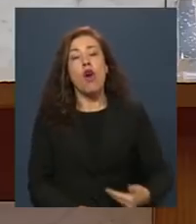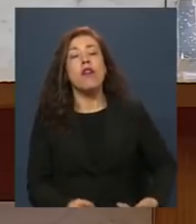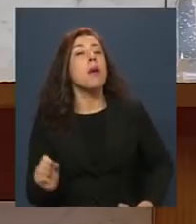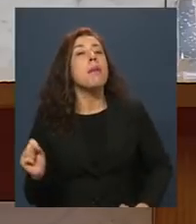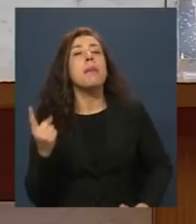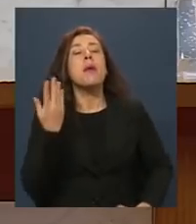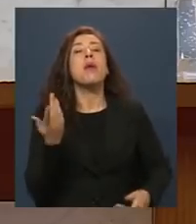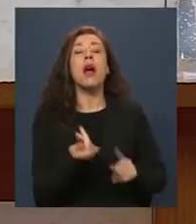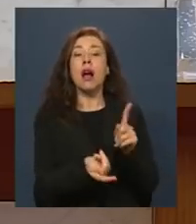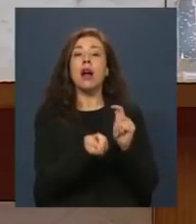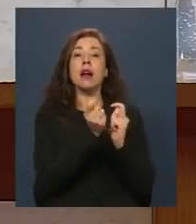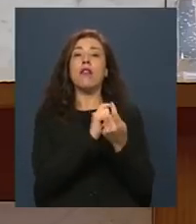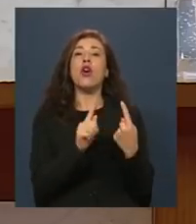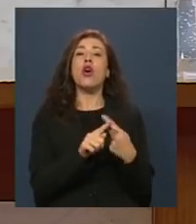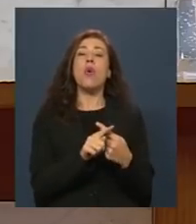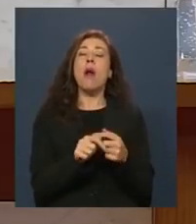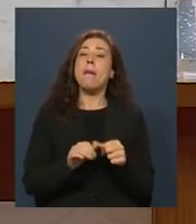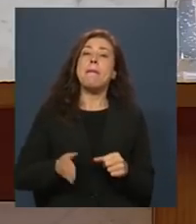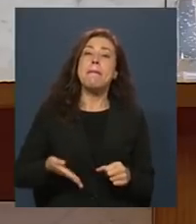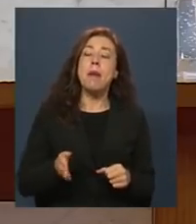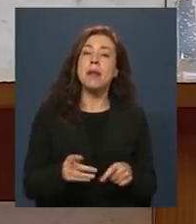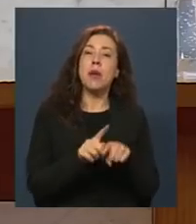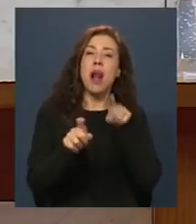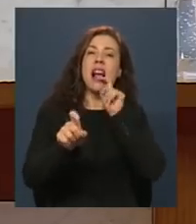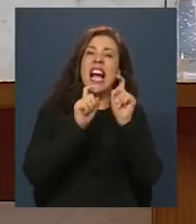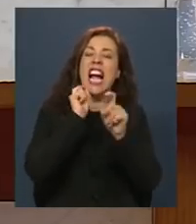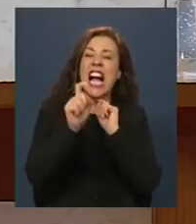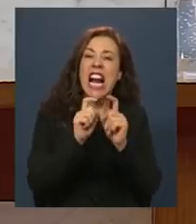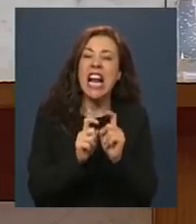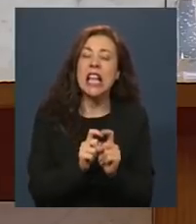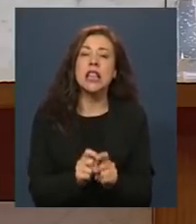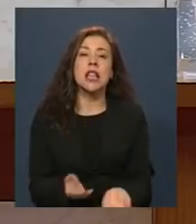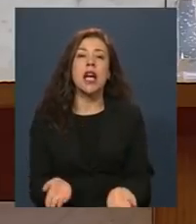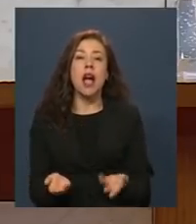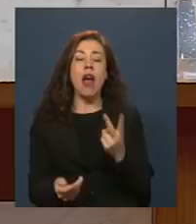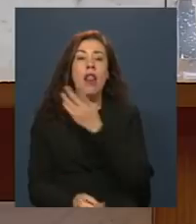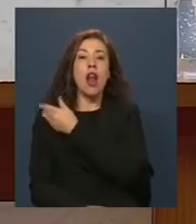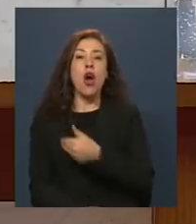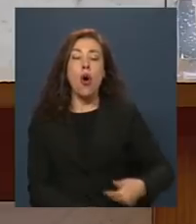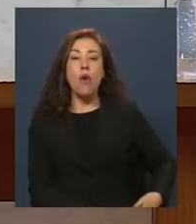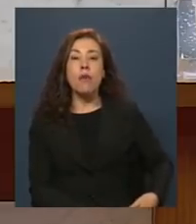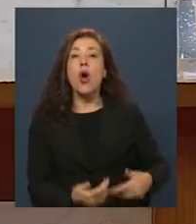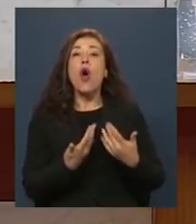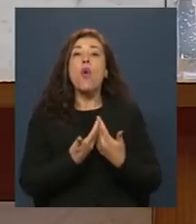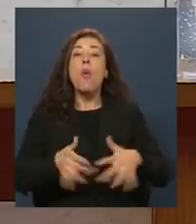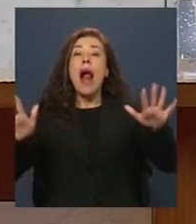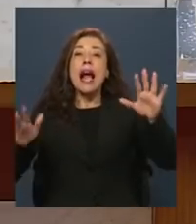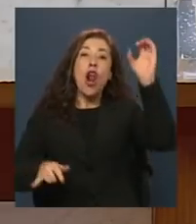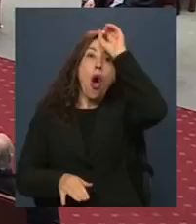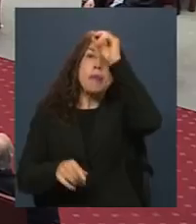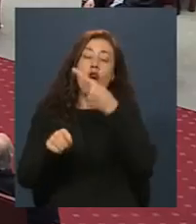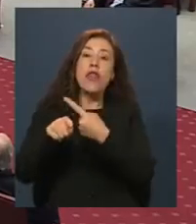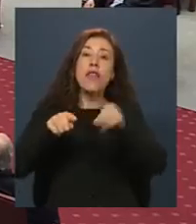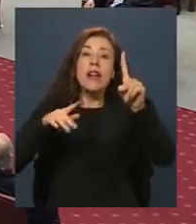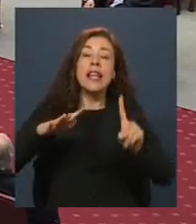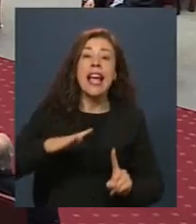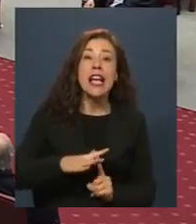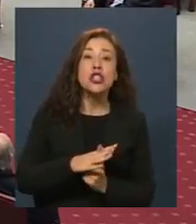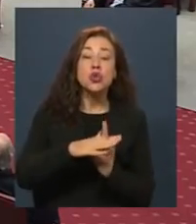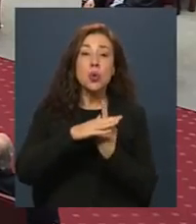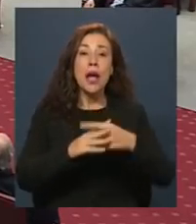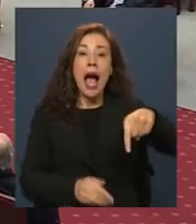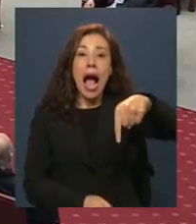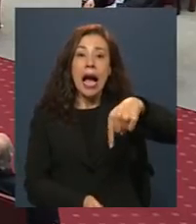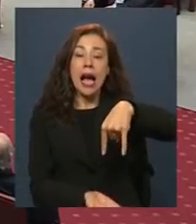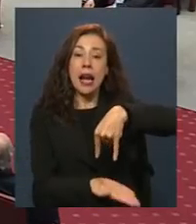se transformó en una constante la crítica vacua e instrumental del Gobierno a cualquier diferencia que se manifestara aquí en